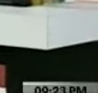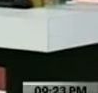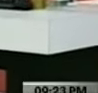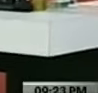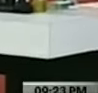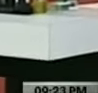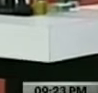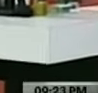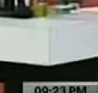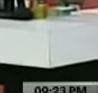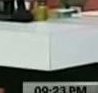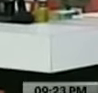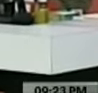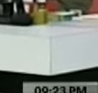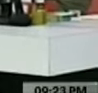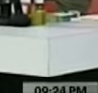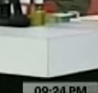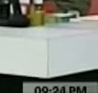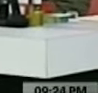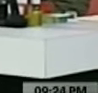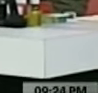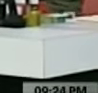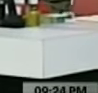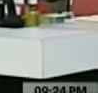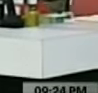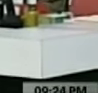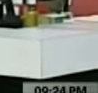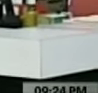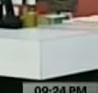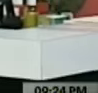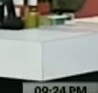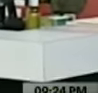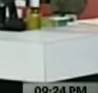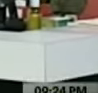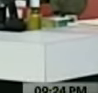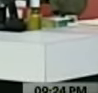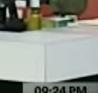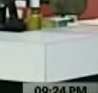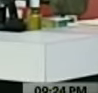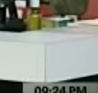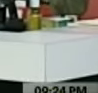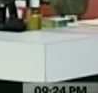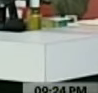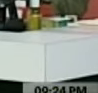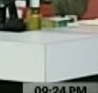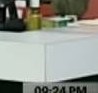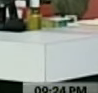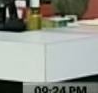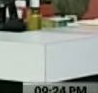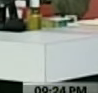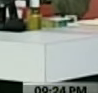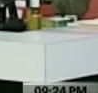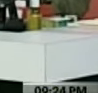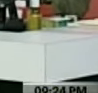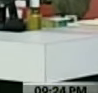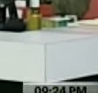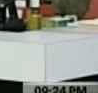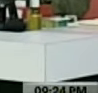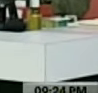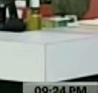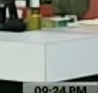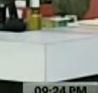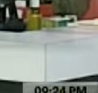hombre, sostén con tu palabra el corazón del pueblo para que no